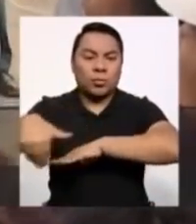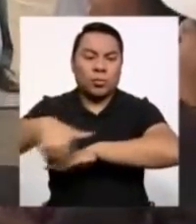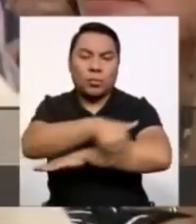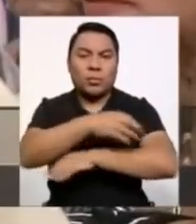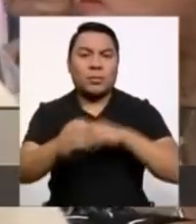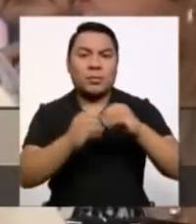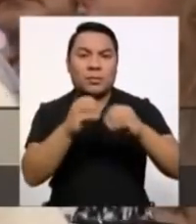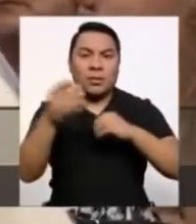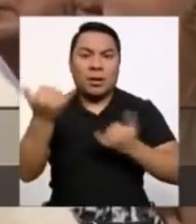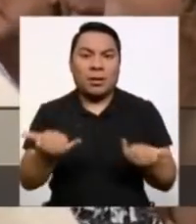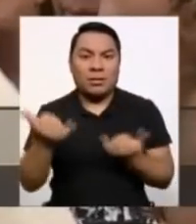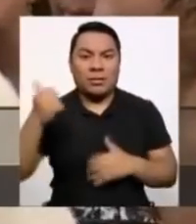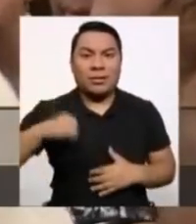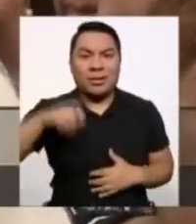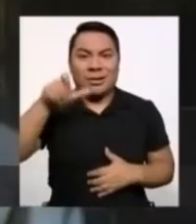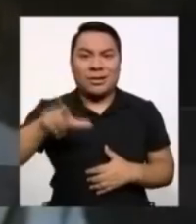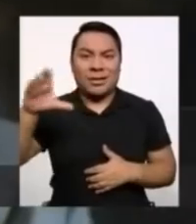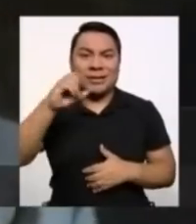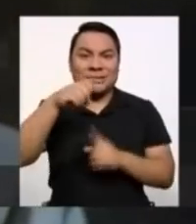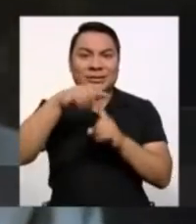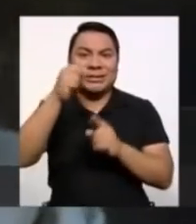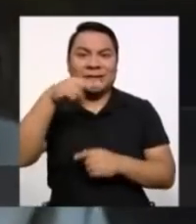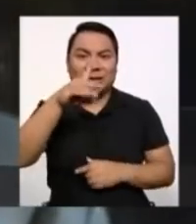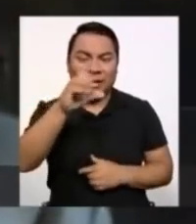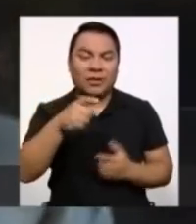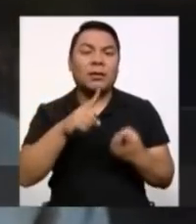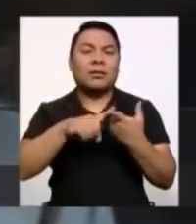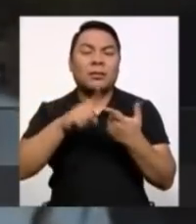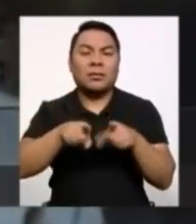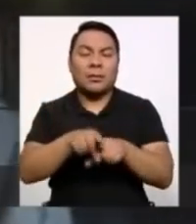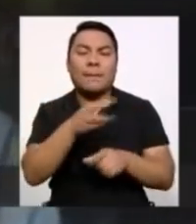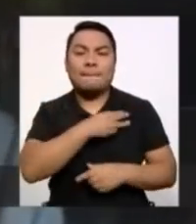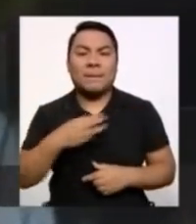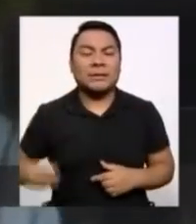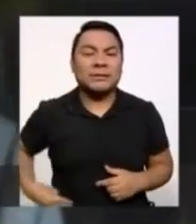del actual alcalde Castañeda Locio. El representante del Ministerio